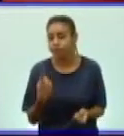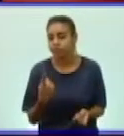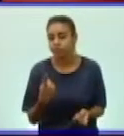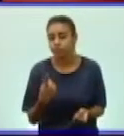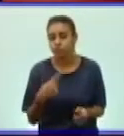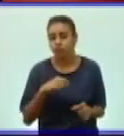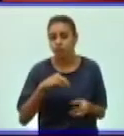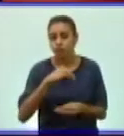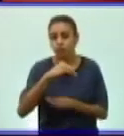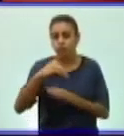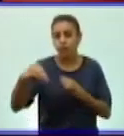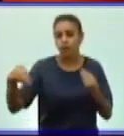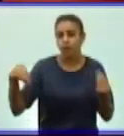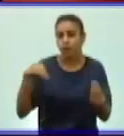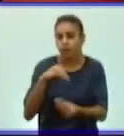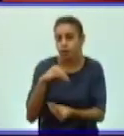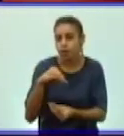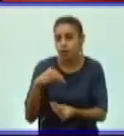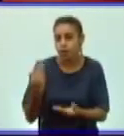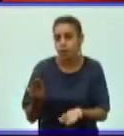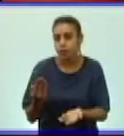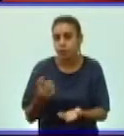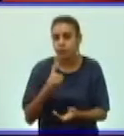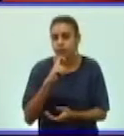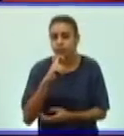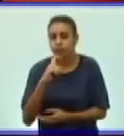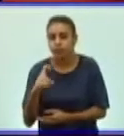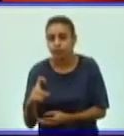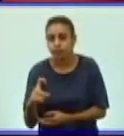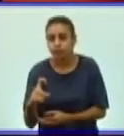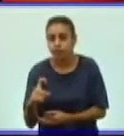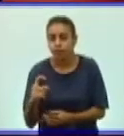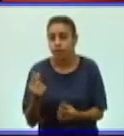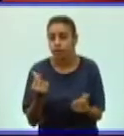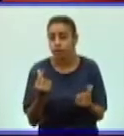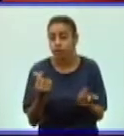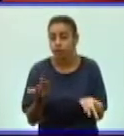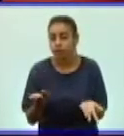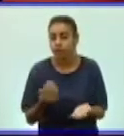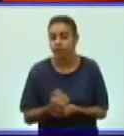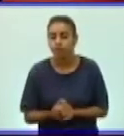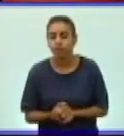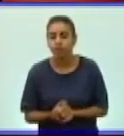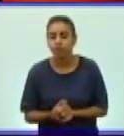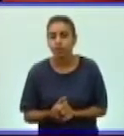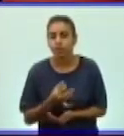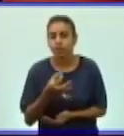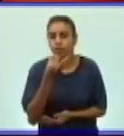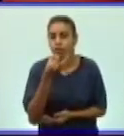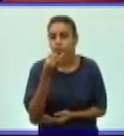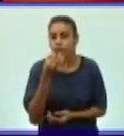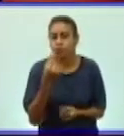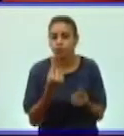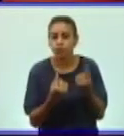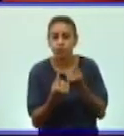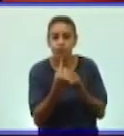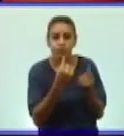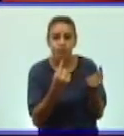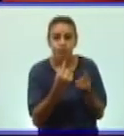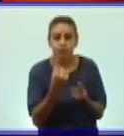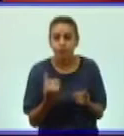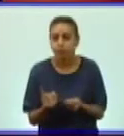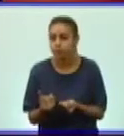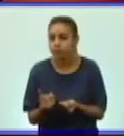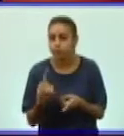reestructurar esa economía que fue bastante dañada por esa Segunda Guerra Mundial. Pero fuimos conversando algunas pinceladas que durante ese proceso